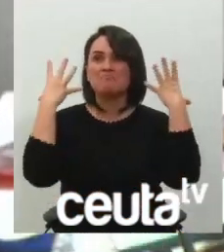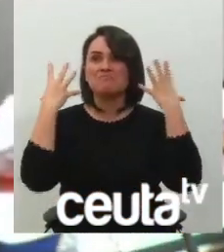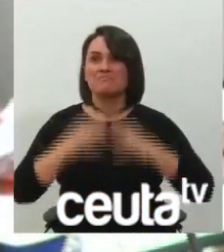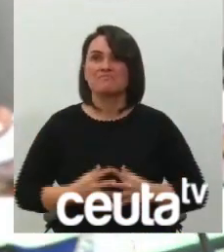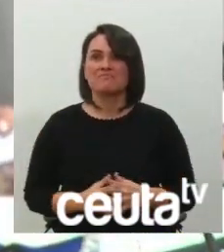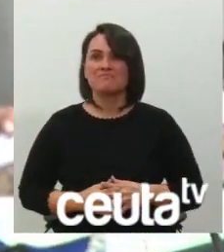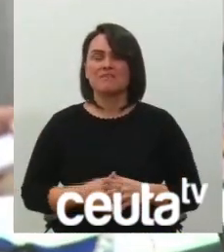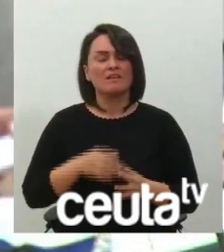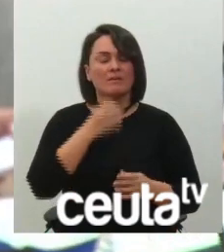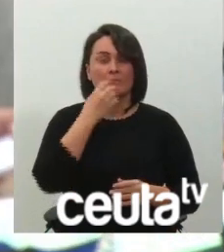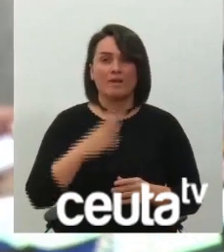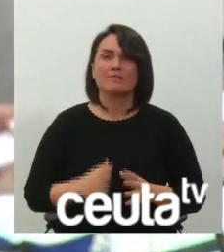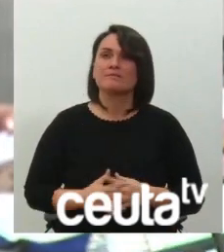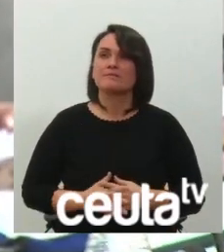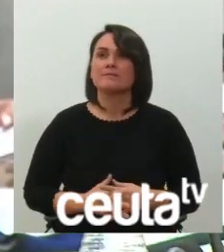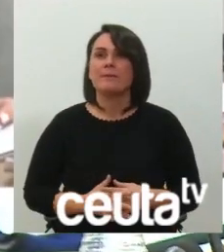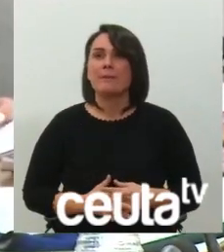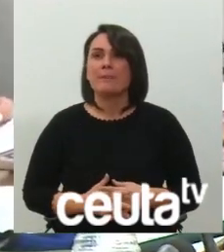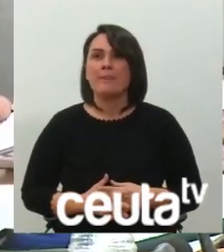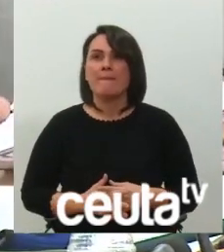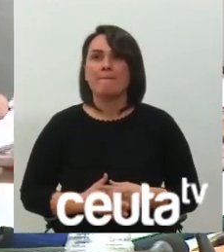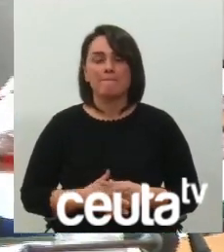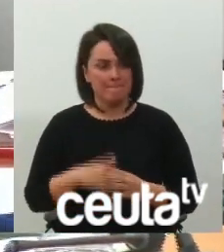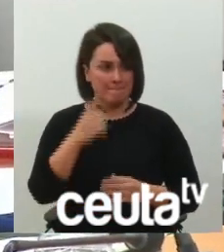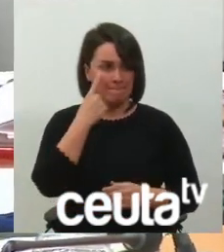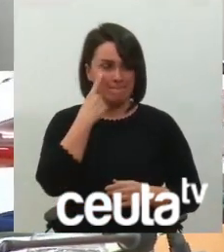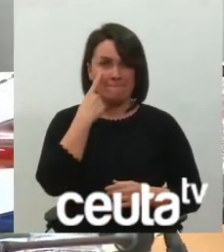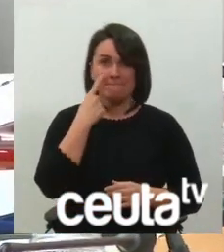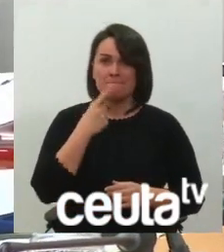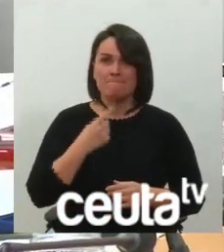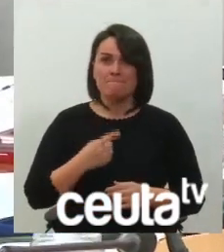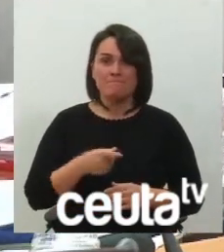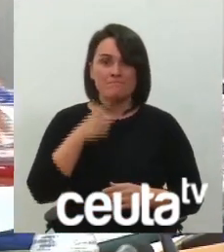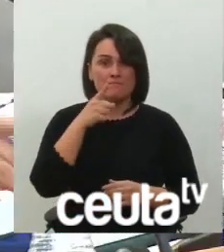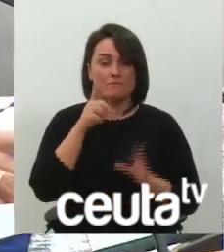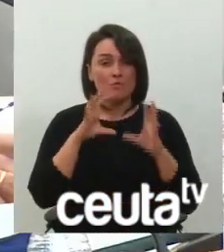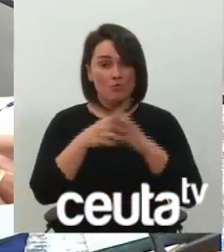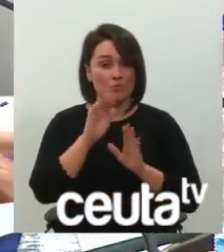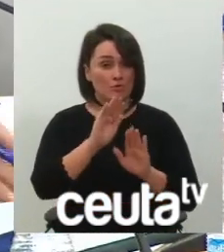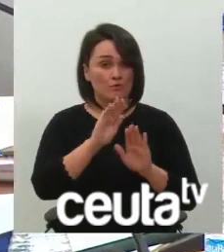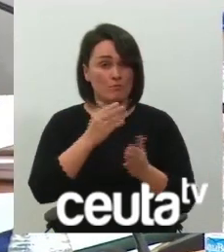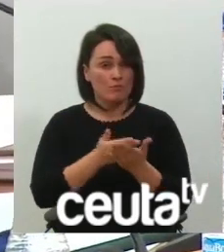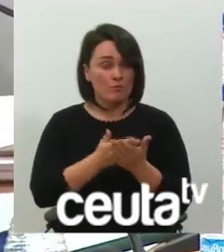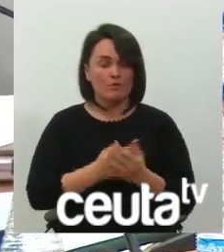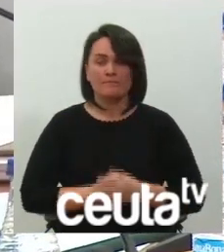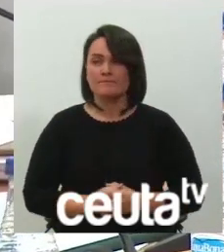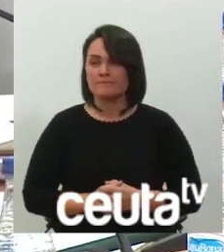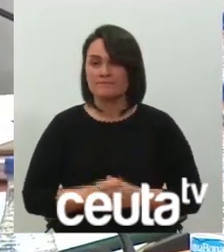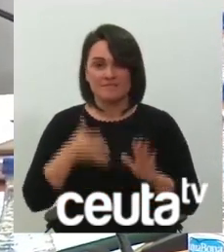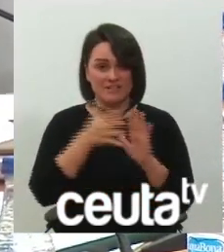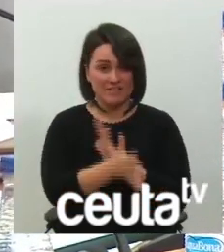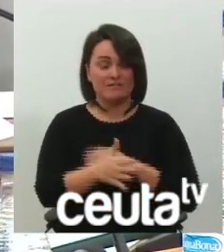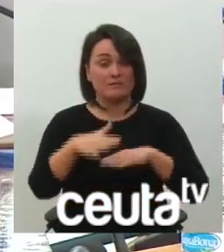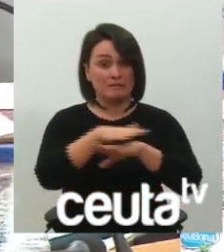bueno vamos a ver lo que usted lo que ustedes proponen lo voy a decir otra vez lo que ustedes proponen es que el estado financie